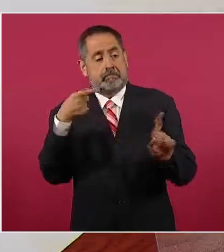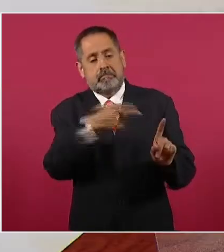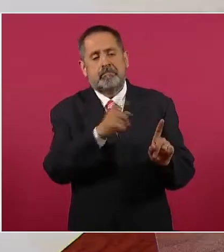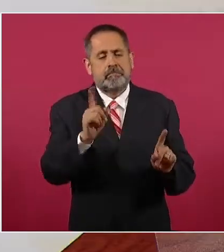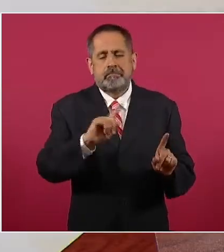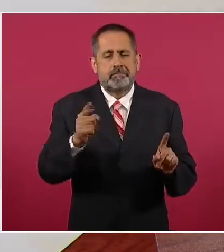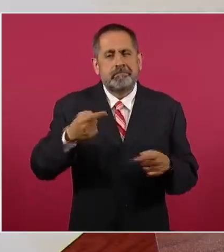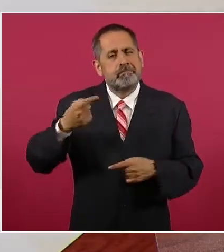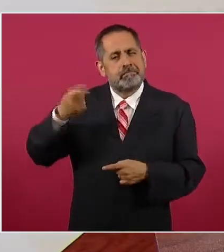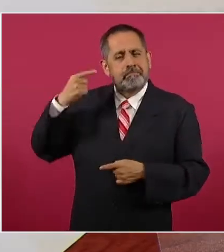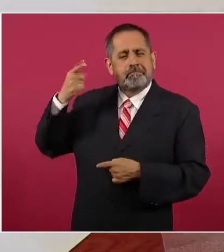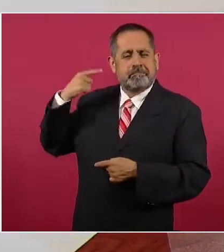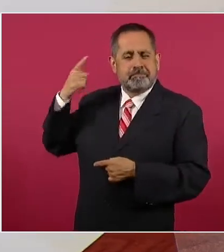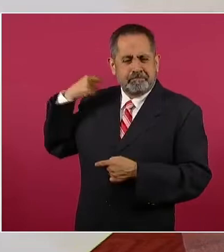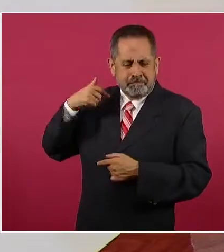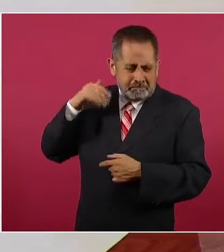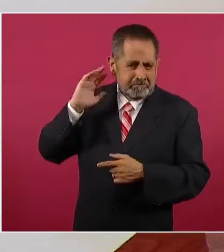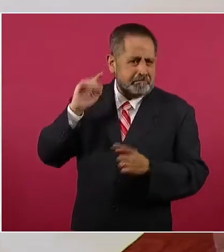o